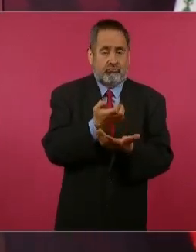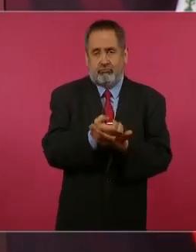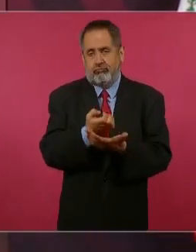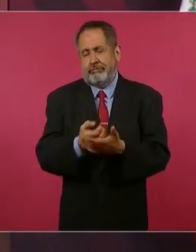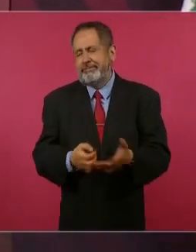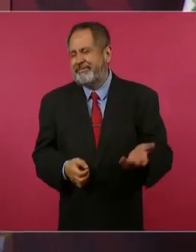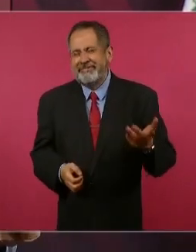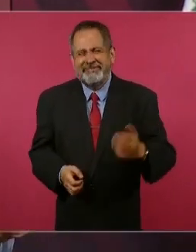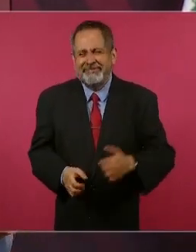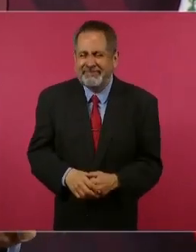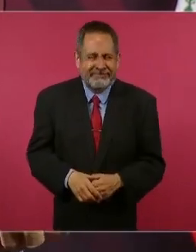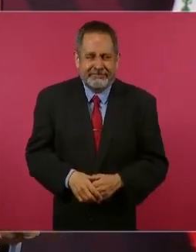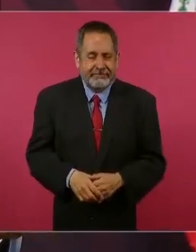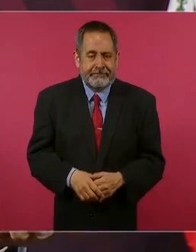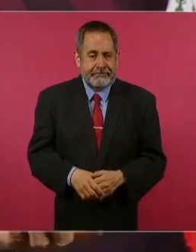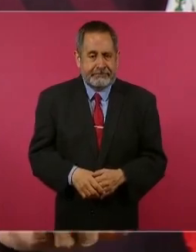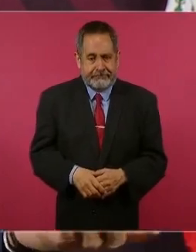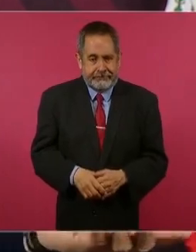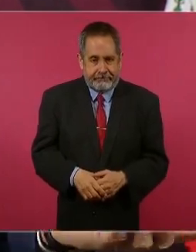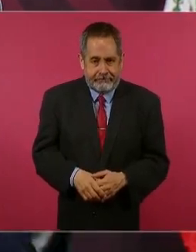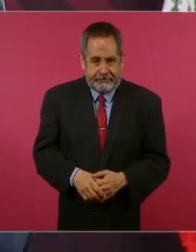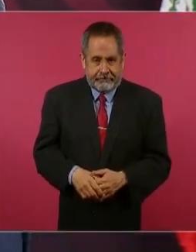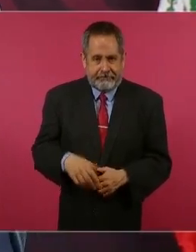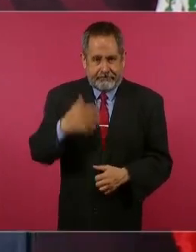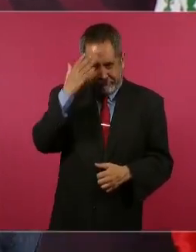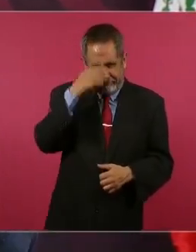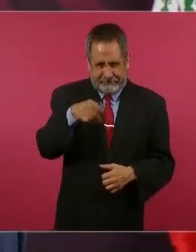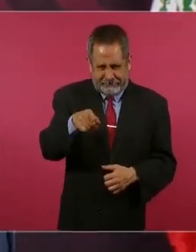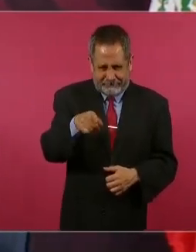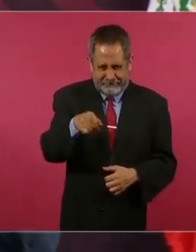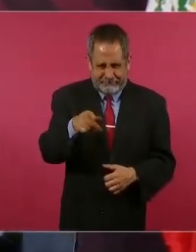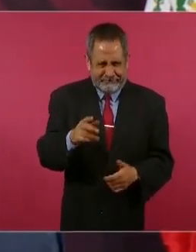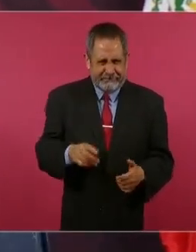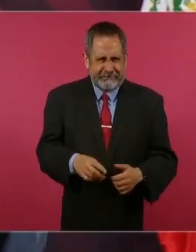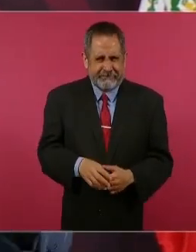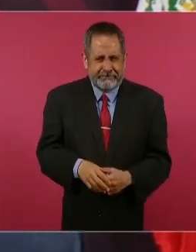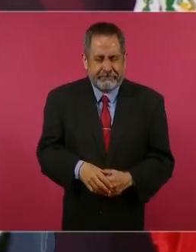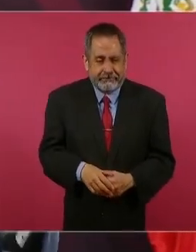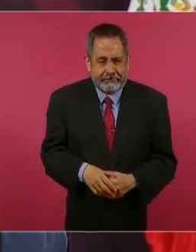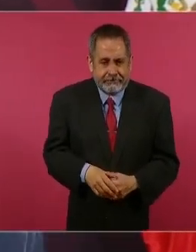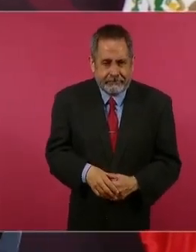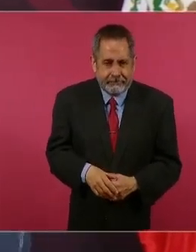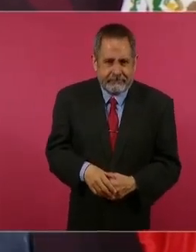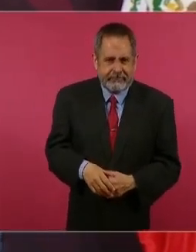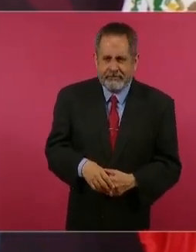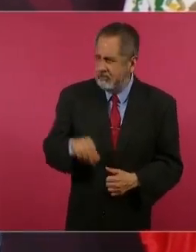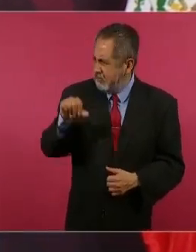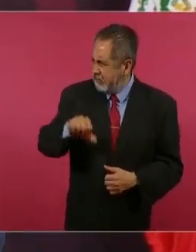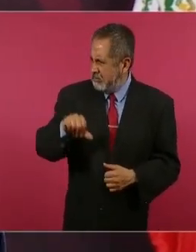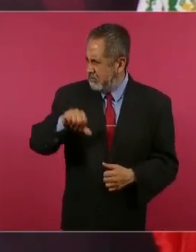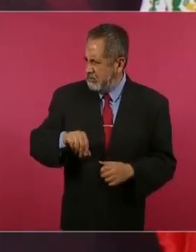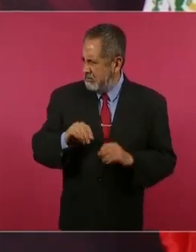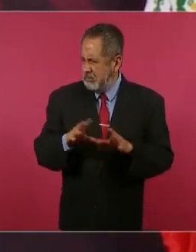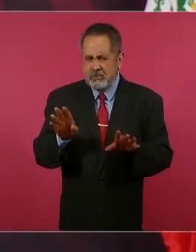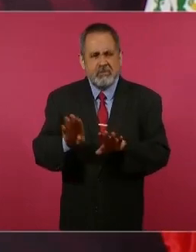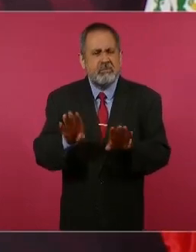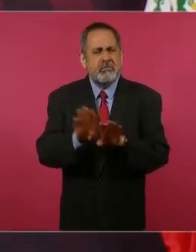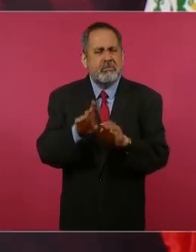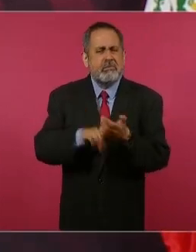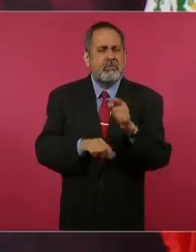¿Saben que le movieron? Y hoy debe estar como,